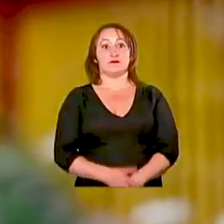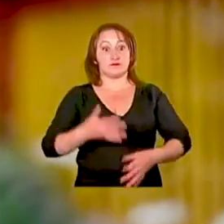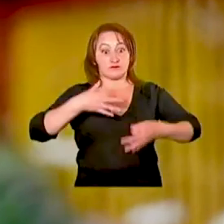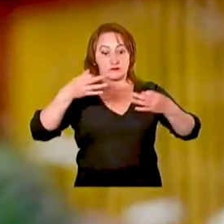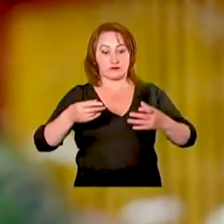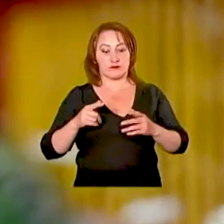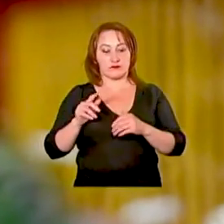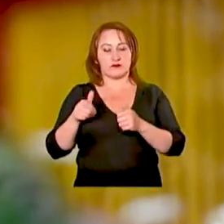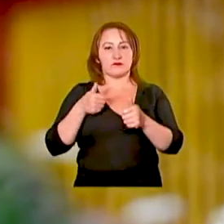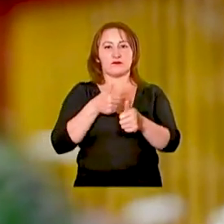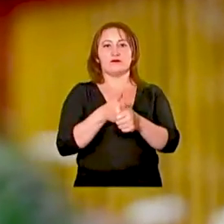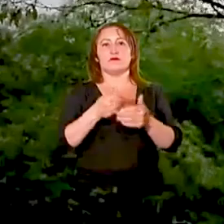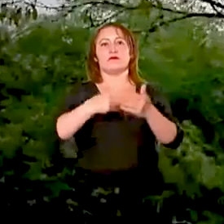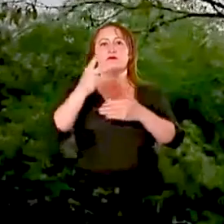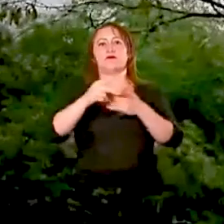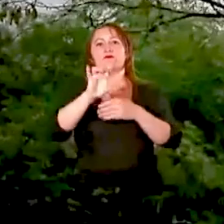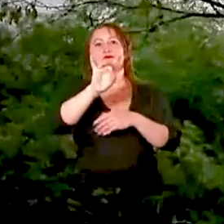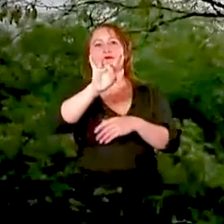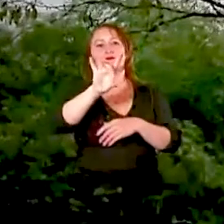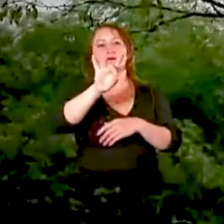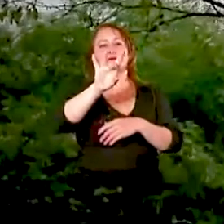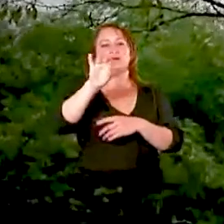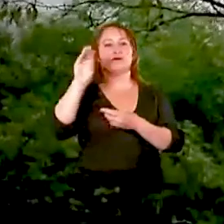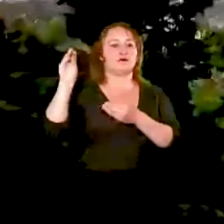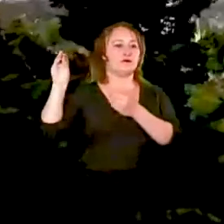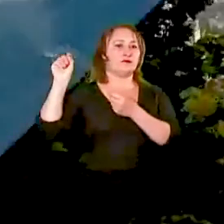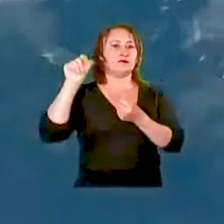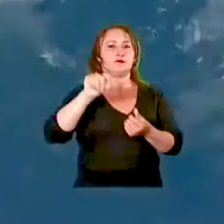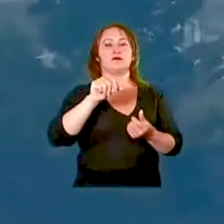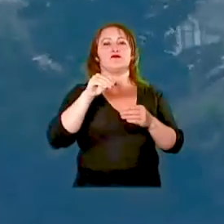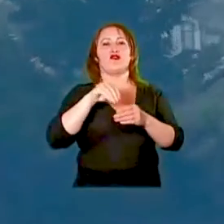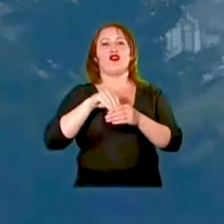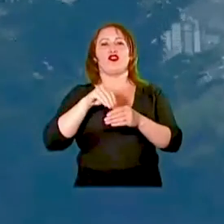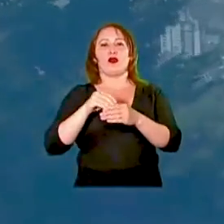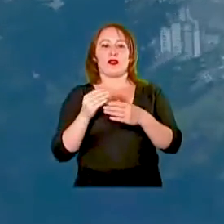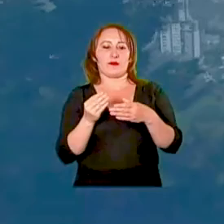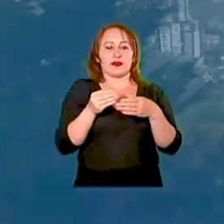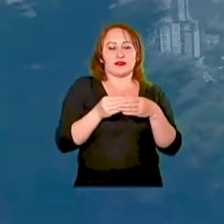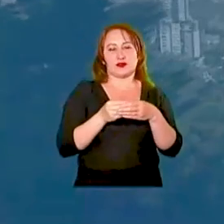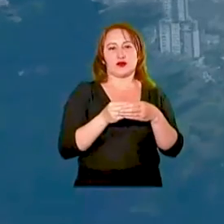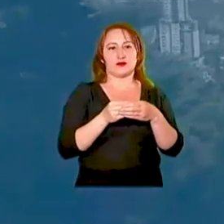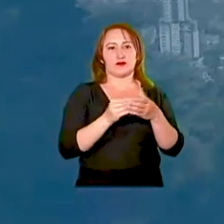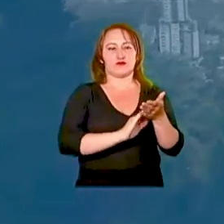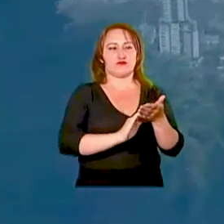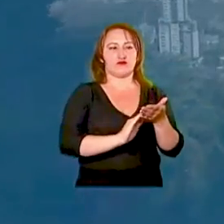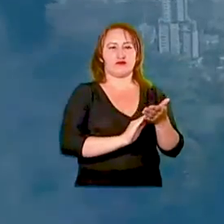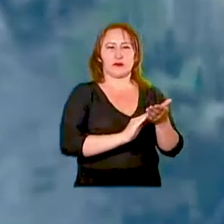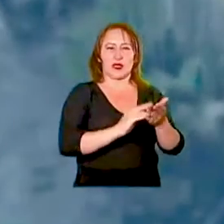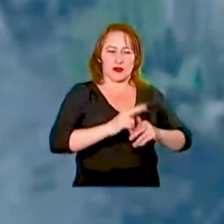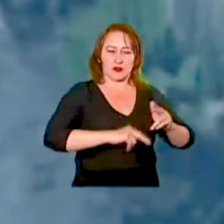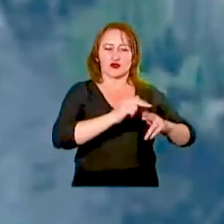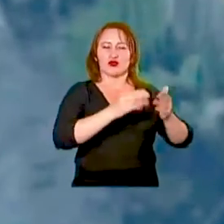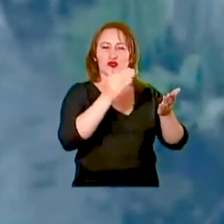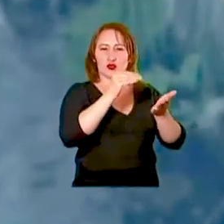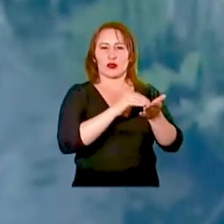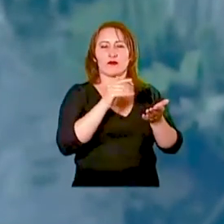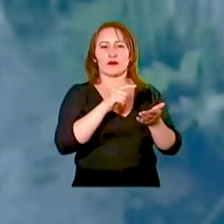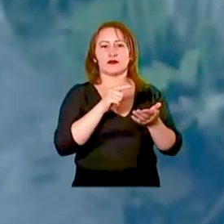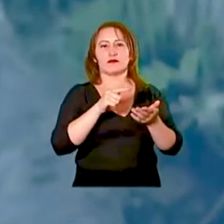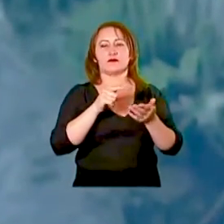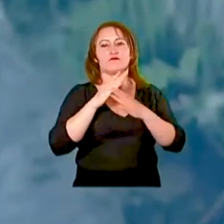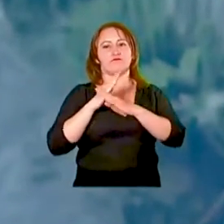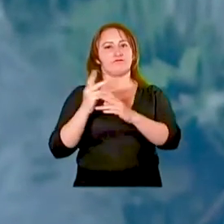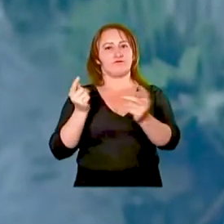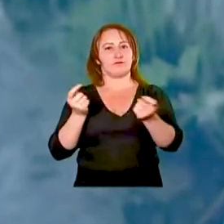Realizamos seguimiento a 15 proyectos financiados por el Fondo de Adaptación en materia de reconstrucción y mitigación del riesgo. Ejercimos